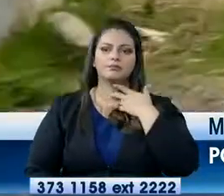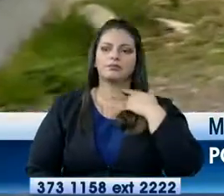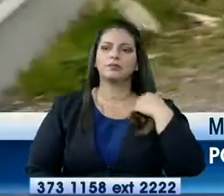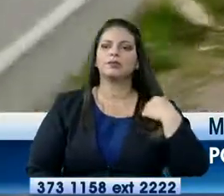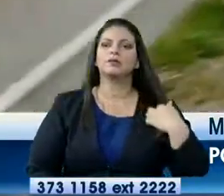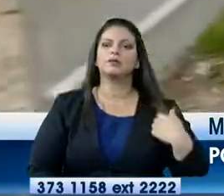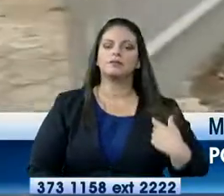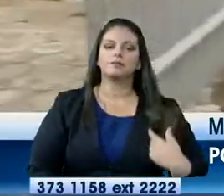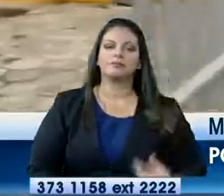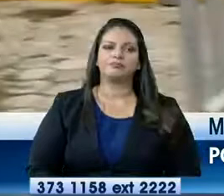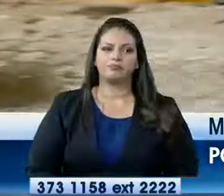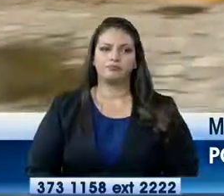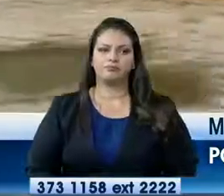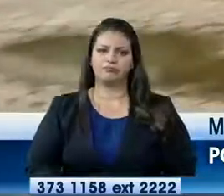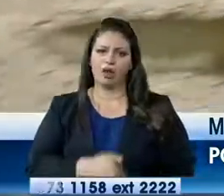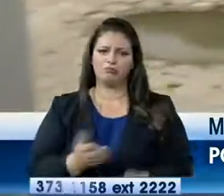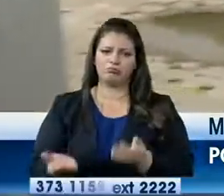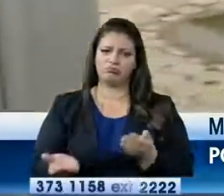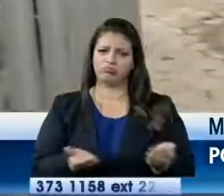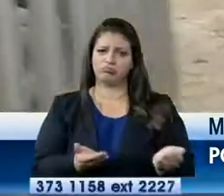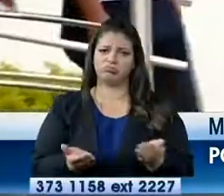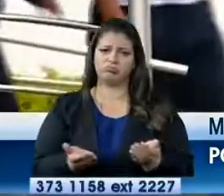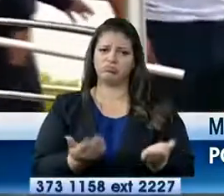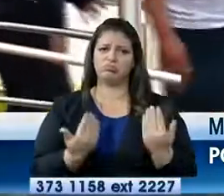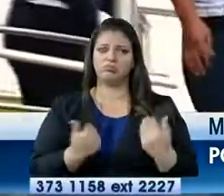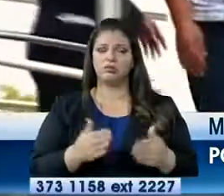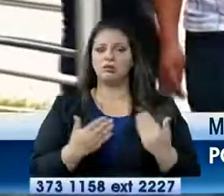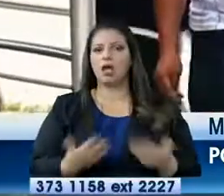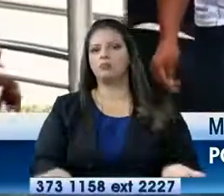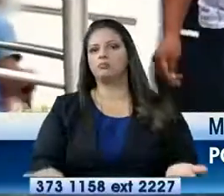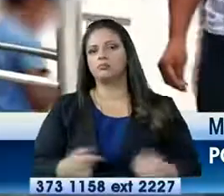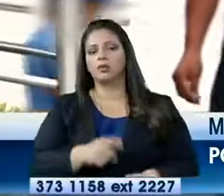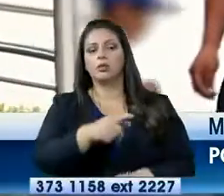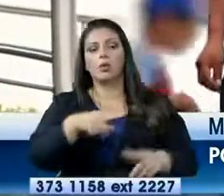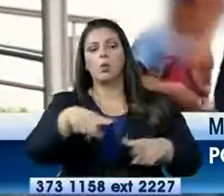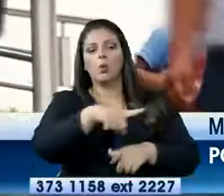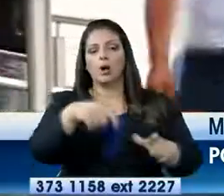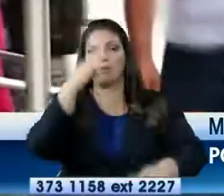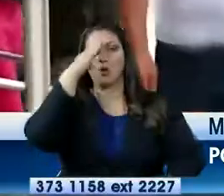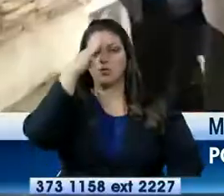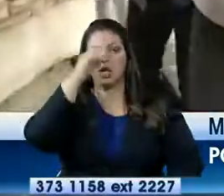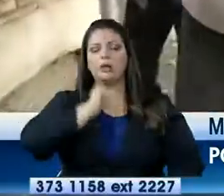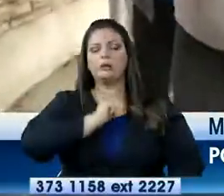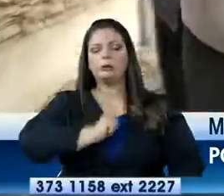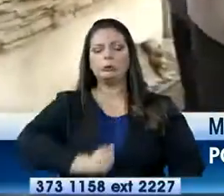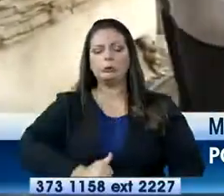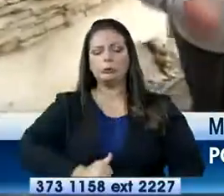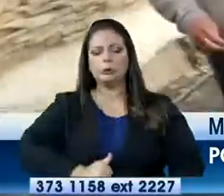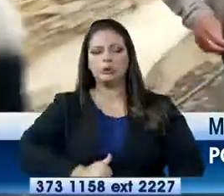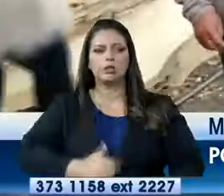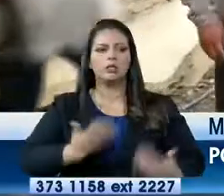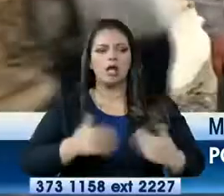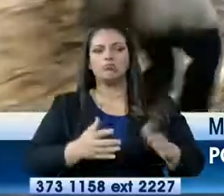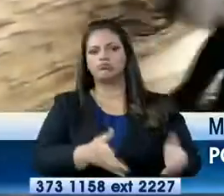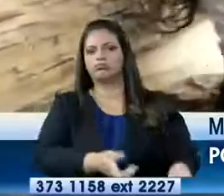femicidio. El cuerpito de la pequeña fue sacada del centro forense en medio de la tristeza general.